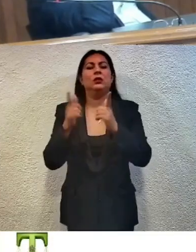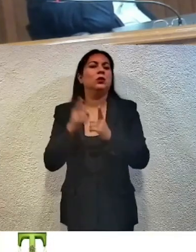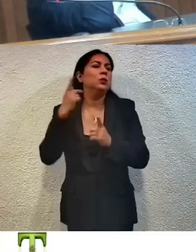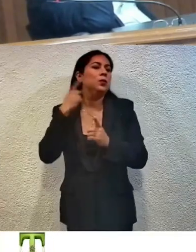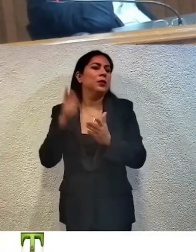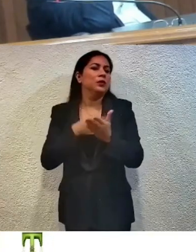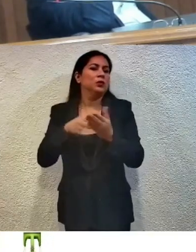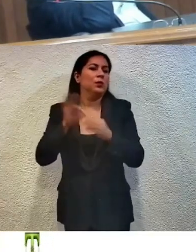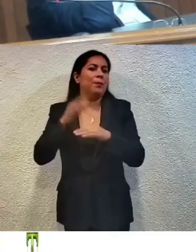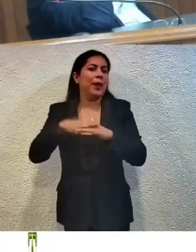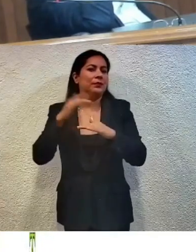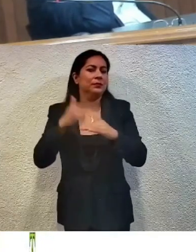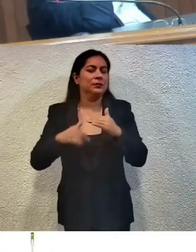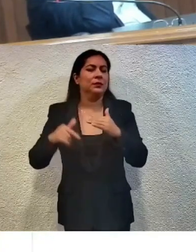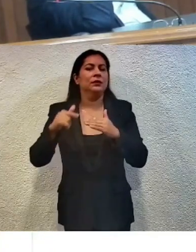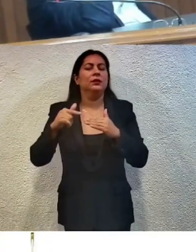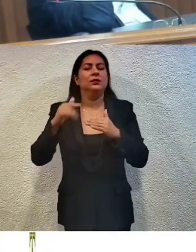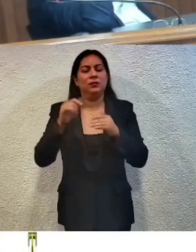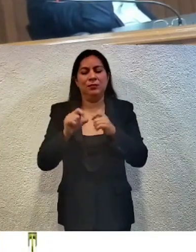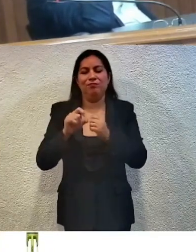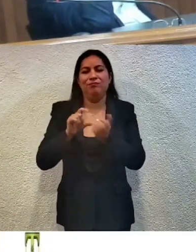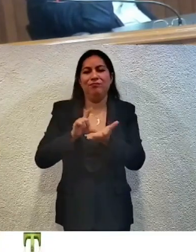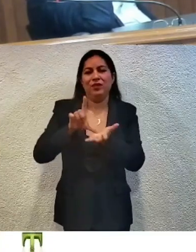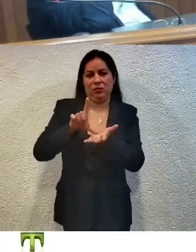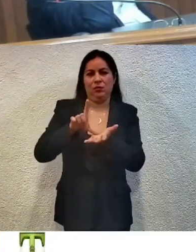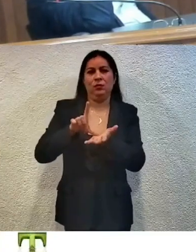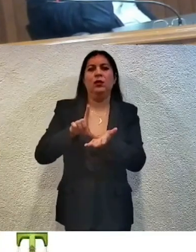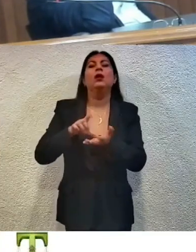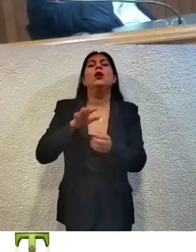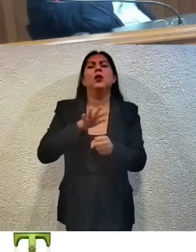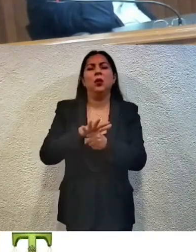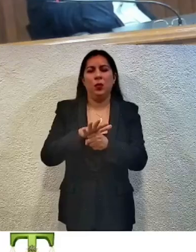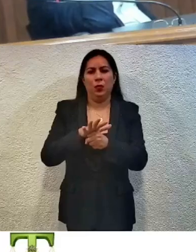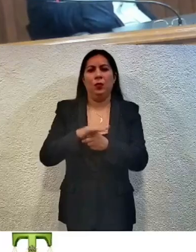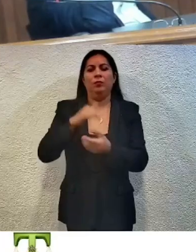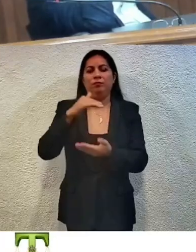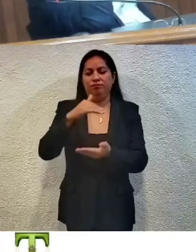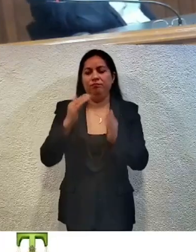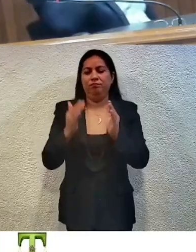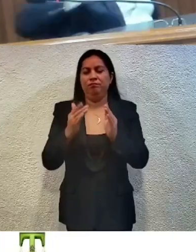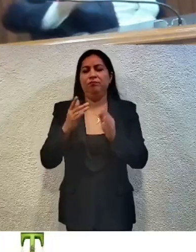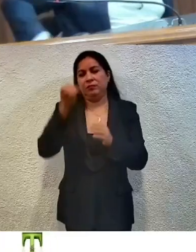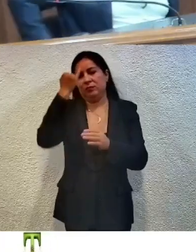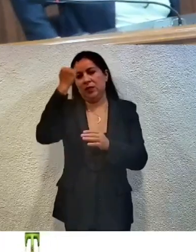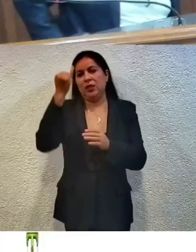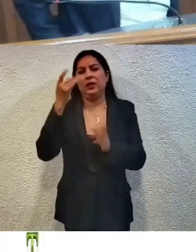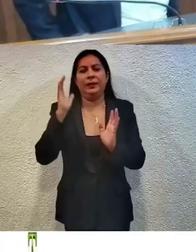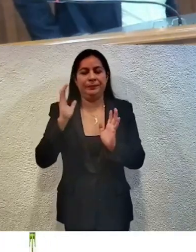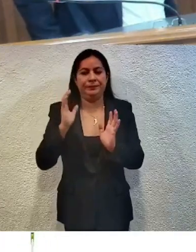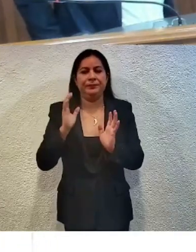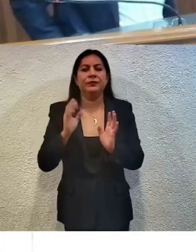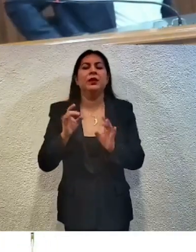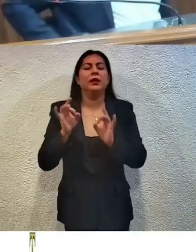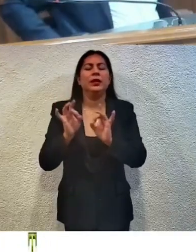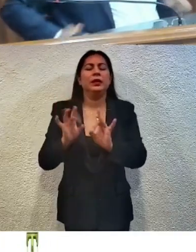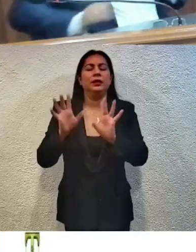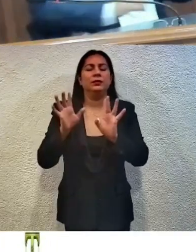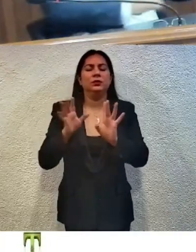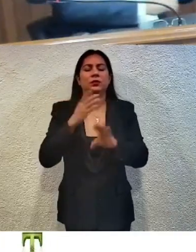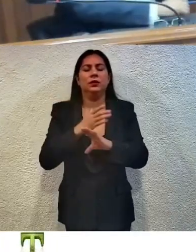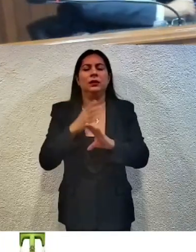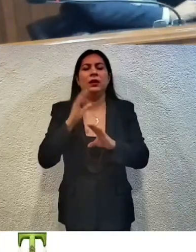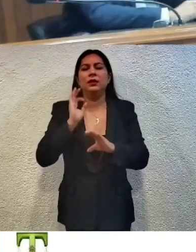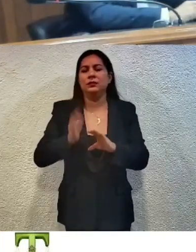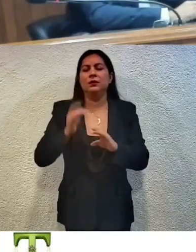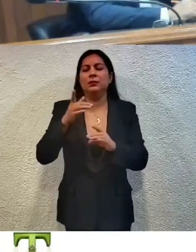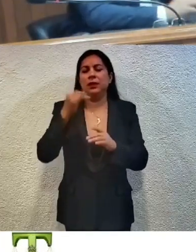alta, ello de forma decreciente, el cual se encuadrará en la hipótesis en cuestión. En el caso, quien actualiza la